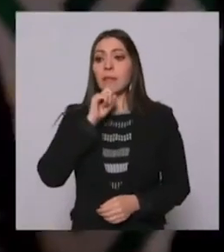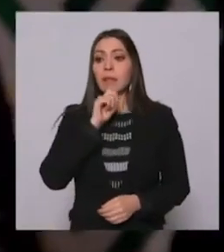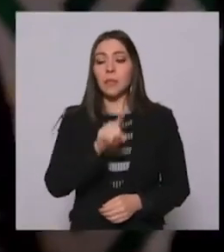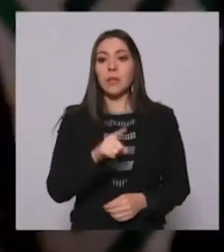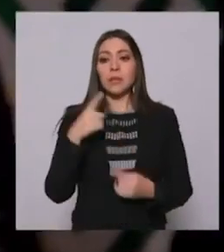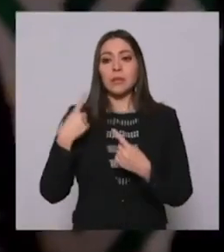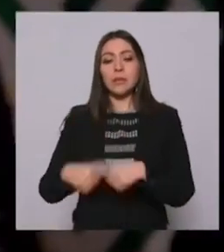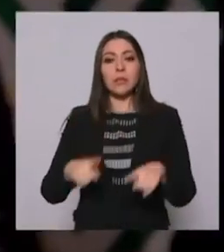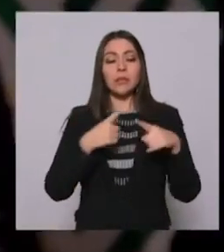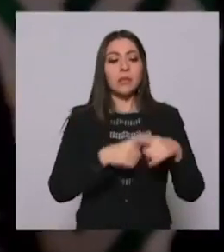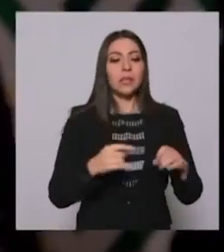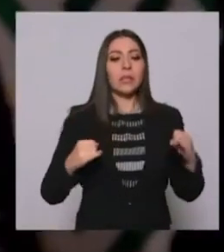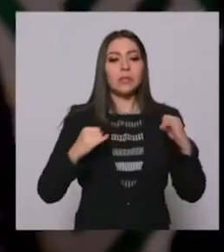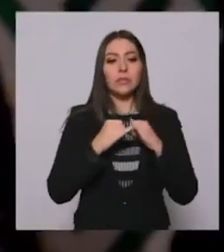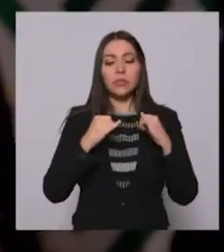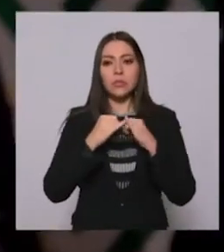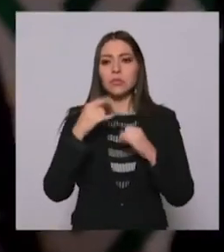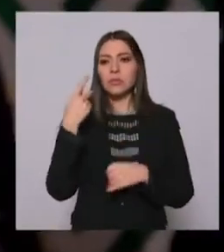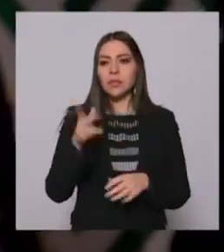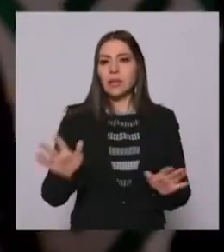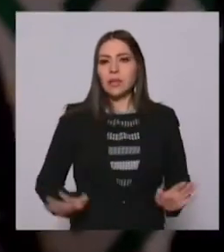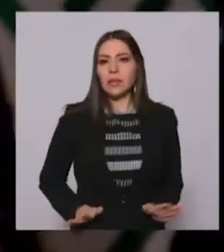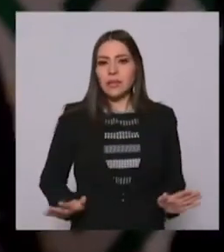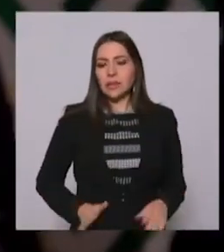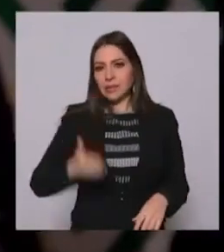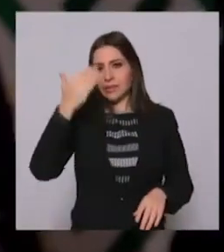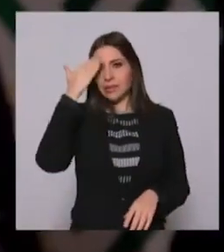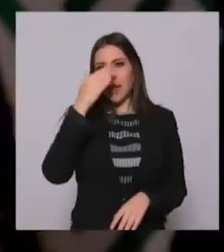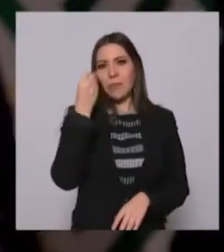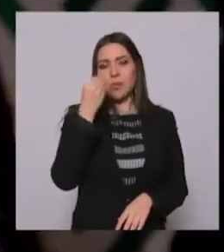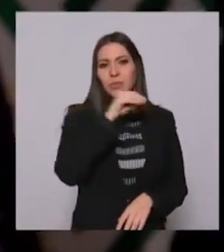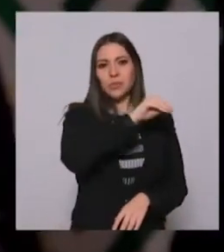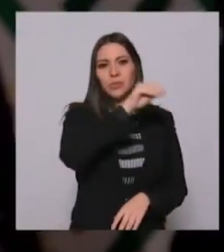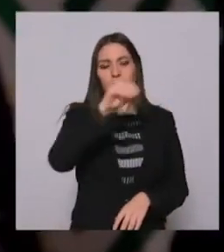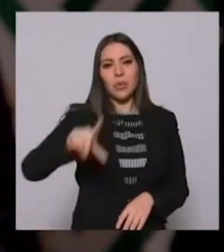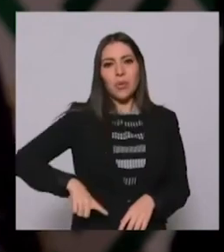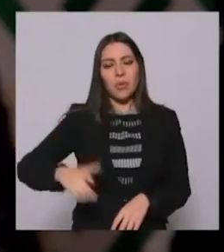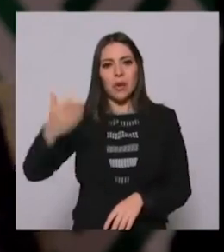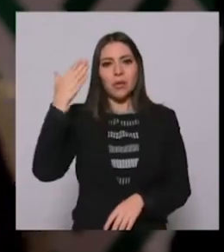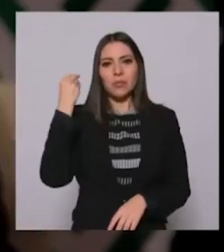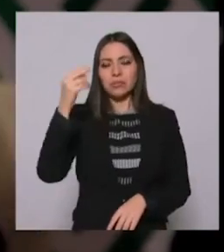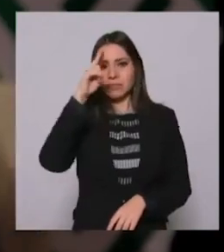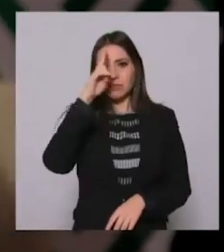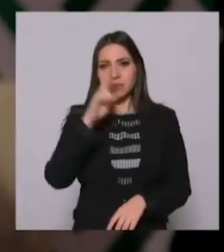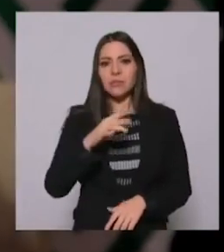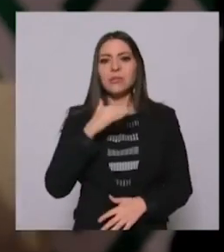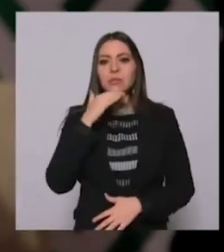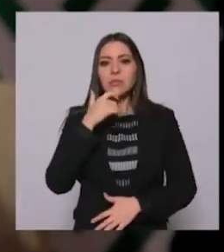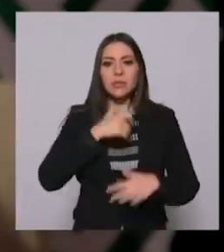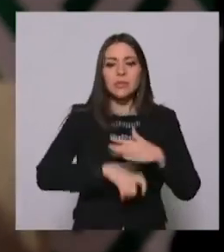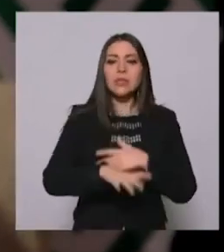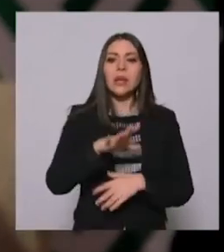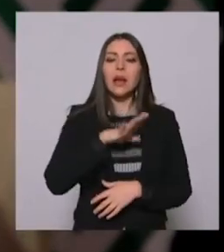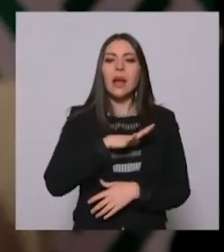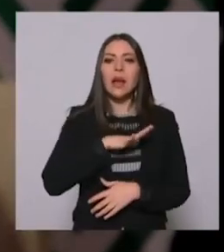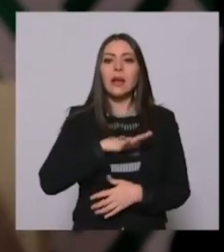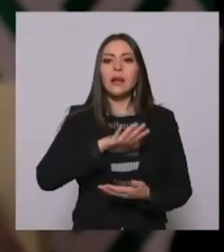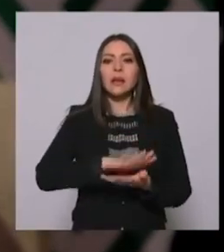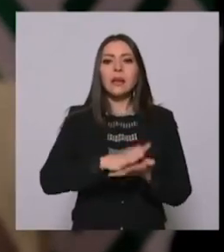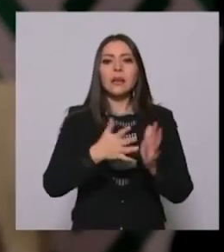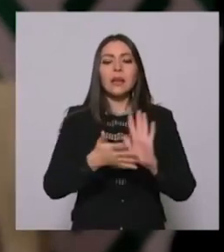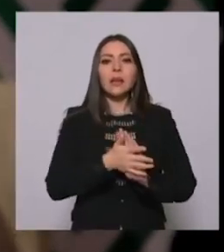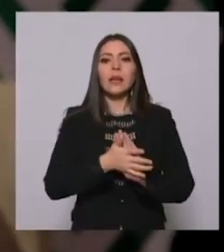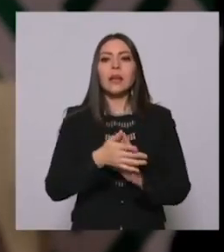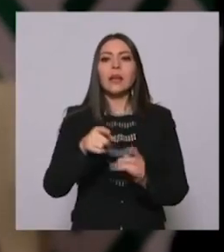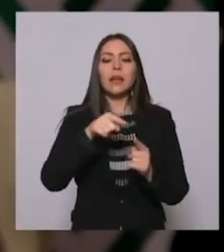estas instituciones por la corrupción e incluso, hay que decirlo, con relaciones entre distintos